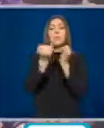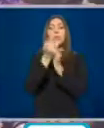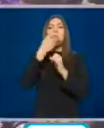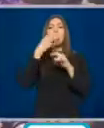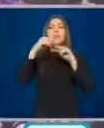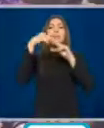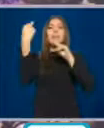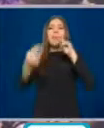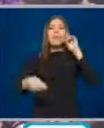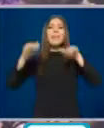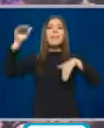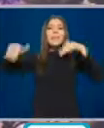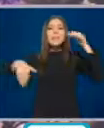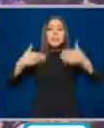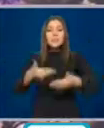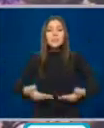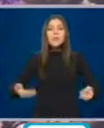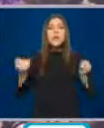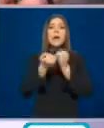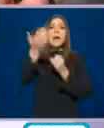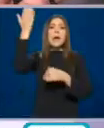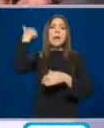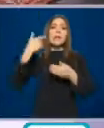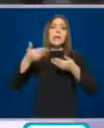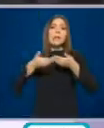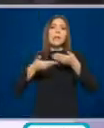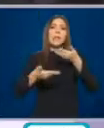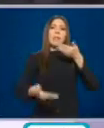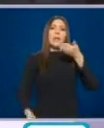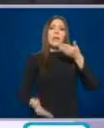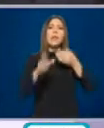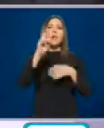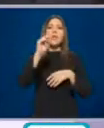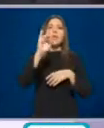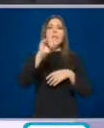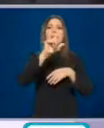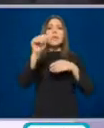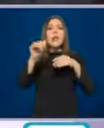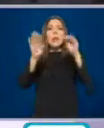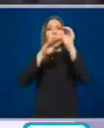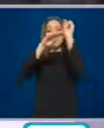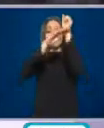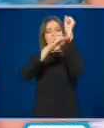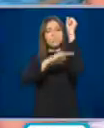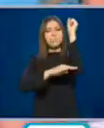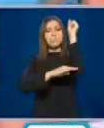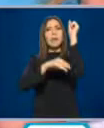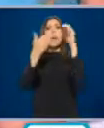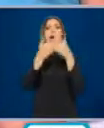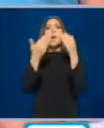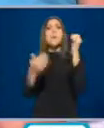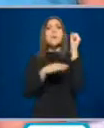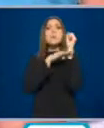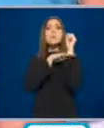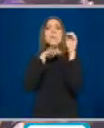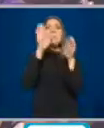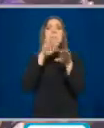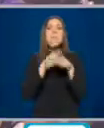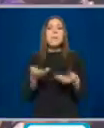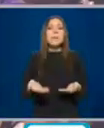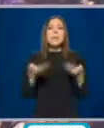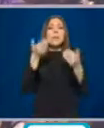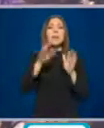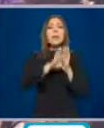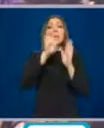ahorita es mucho más cortito, ¿no? Que antes era un poquito que era más hasta acá, amplio. hasta las rodillas. Ahora ya saca. Exactamente. ¿Qué pasa cuando un hombre tiene